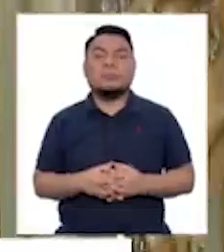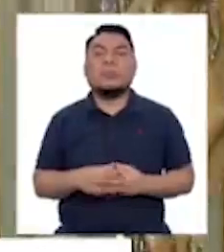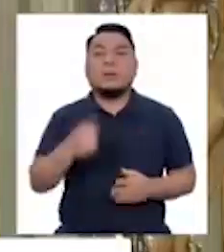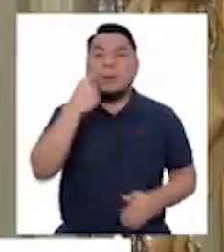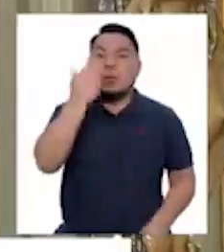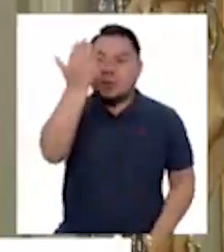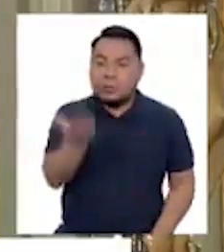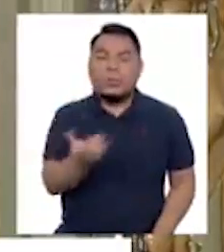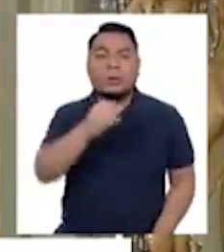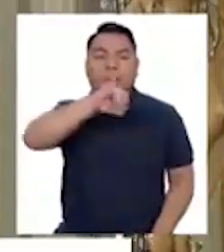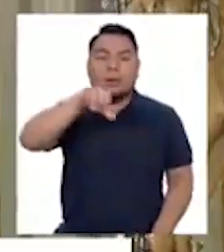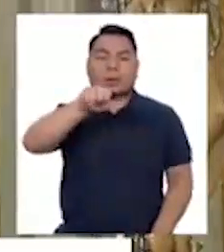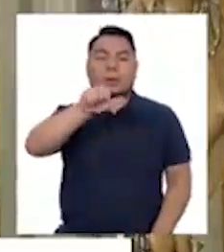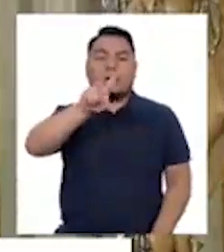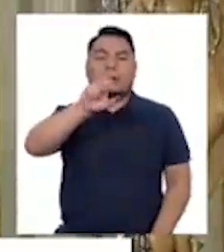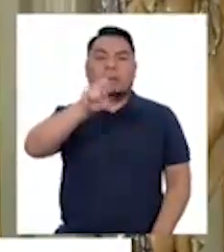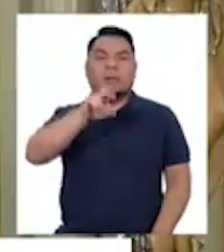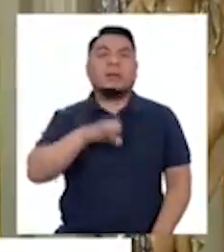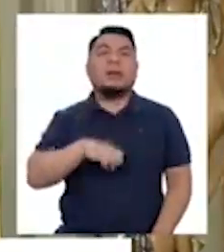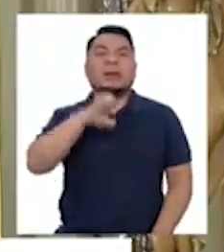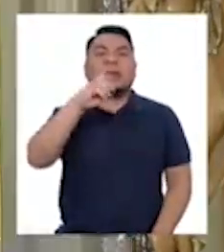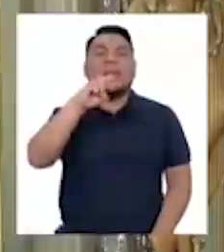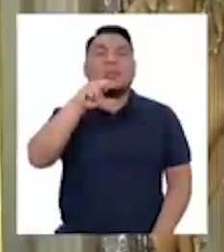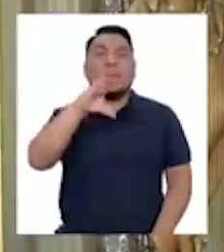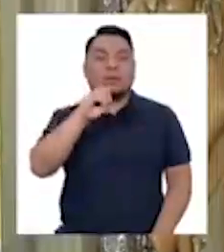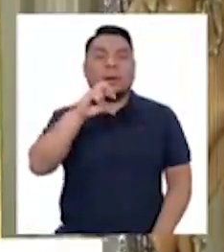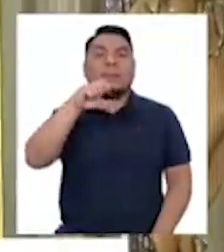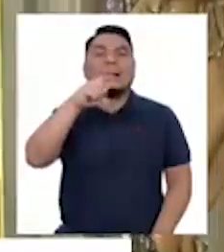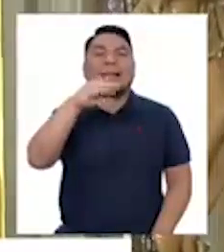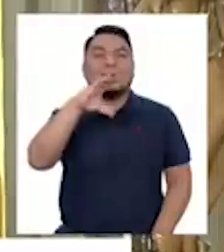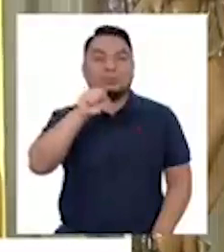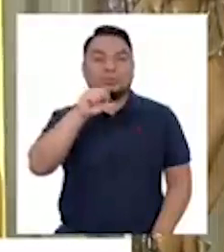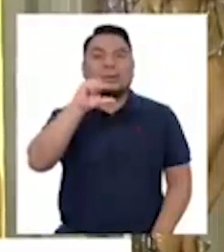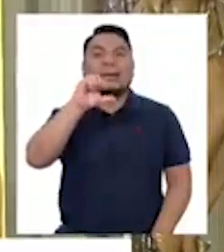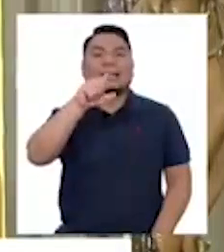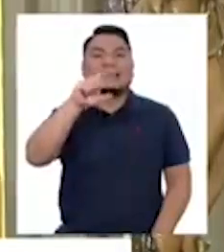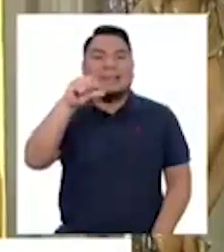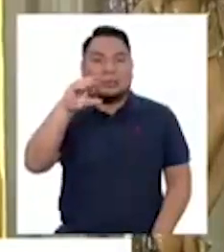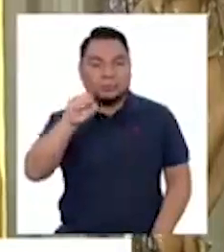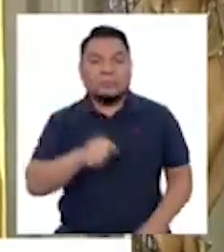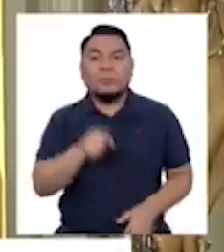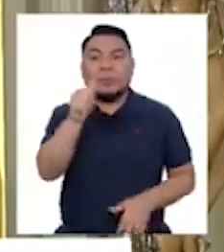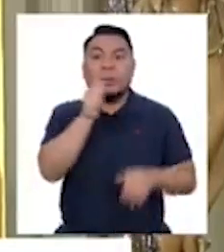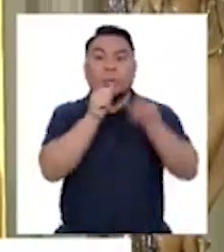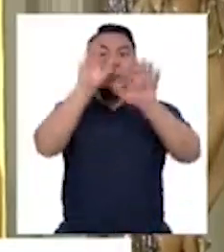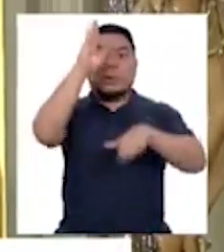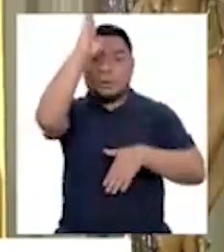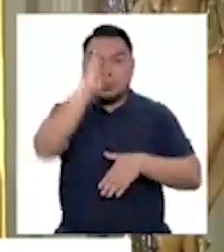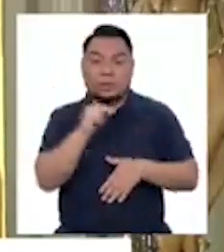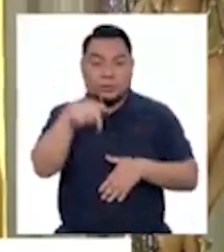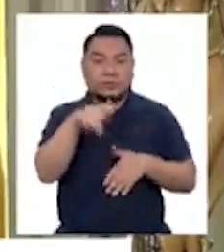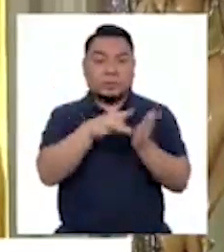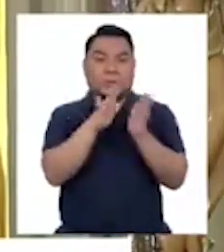Ciudadano Javier Eduardo Palacios Gallegos, juráis por Dios y estos